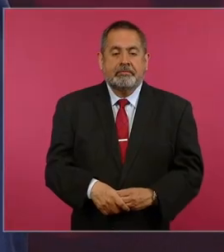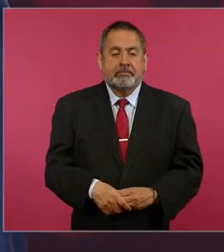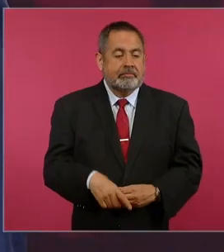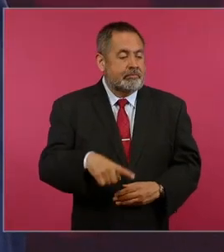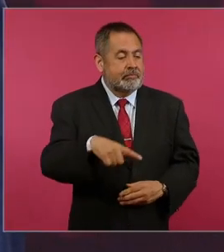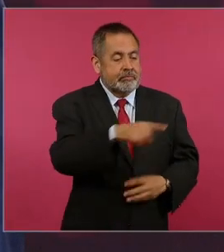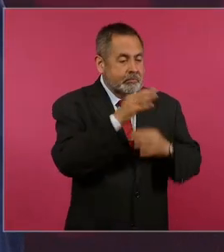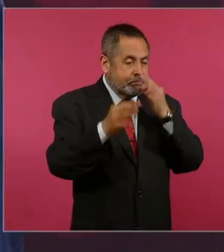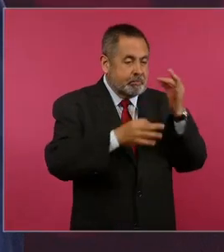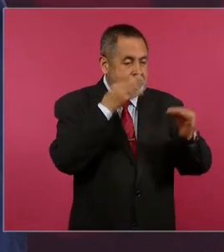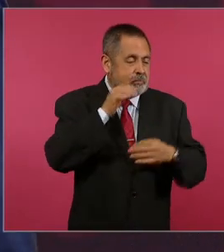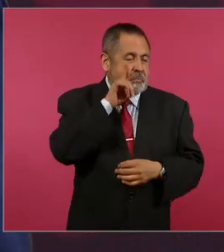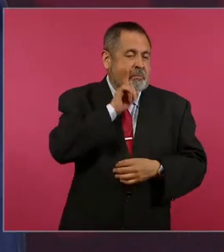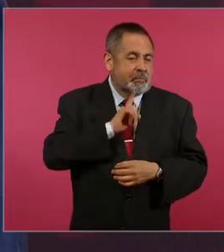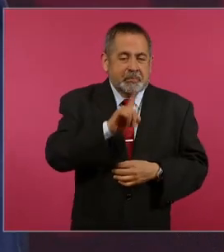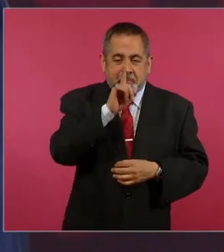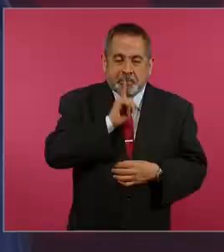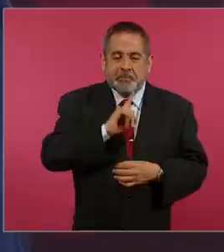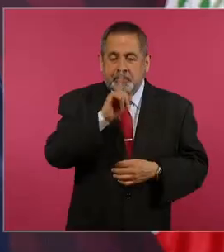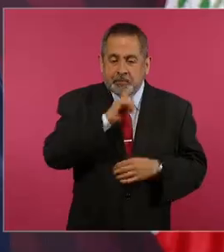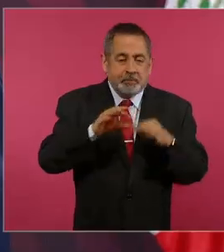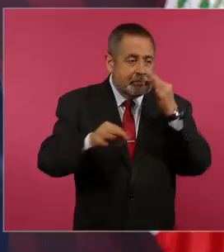difundir mentiras?